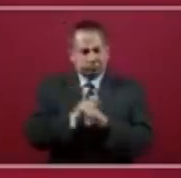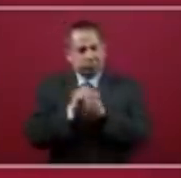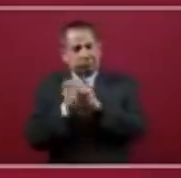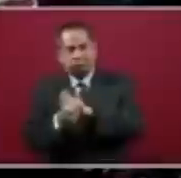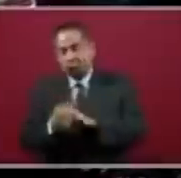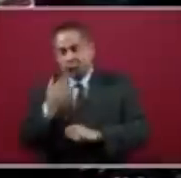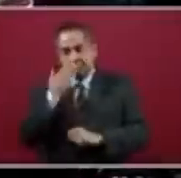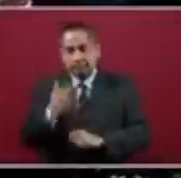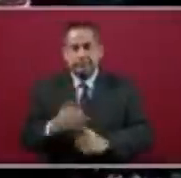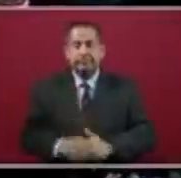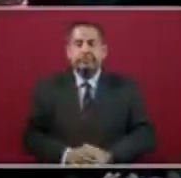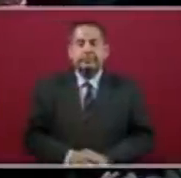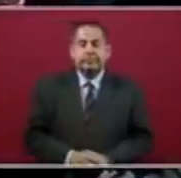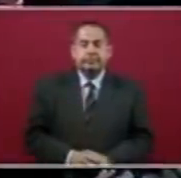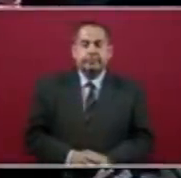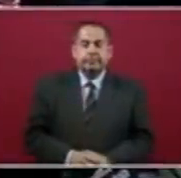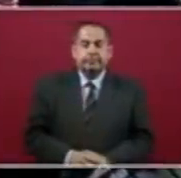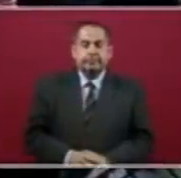pública.